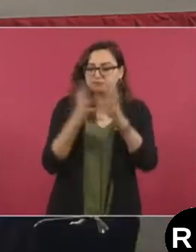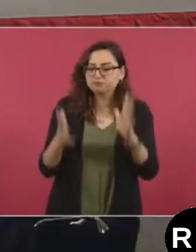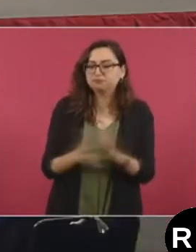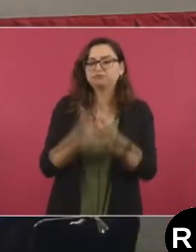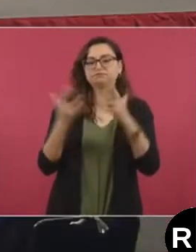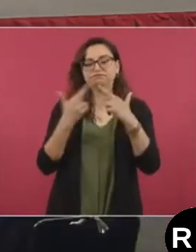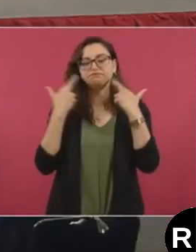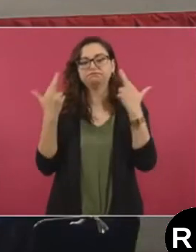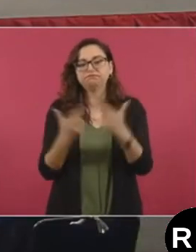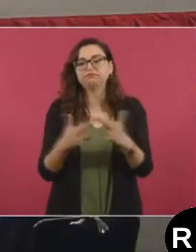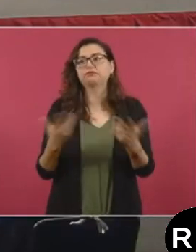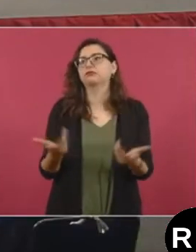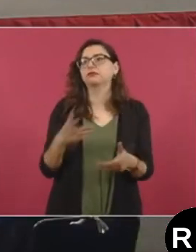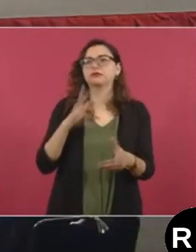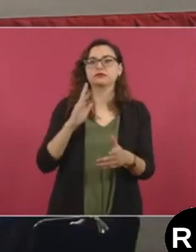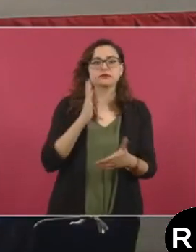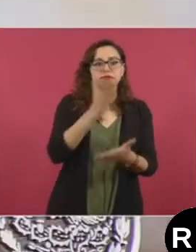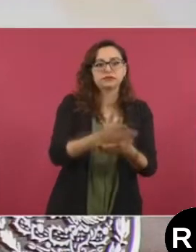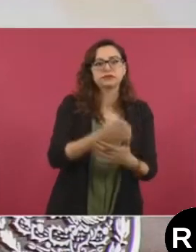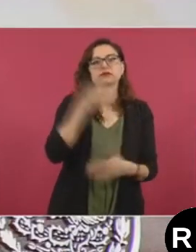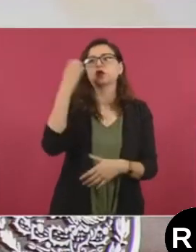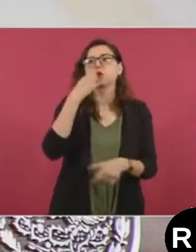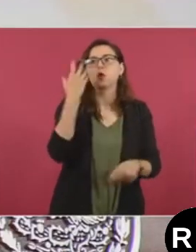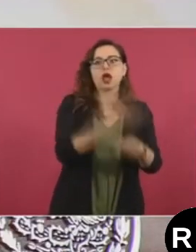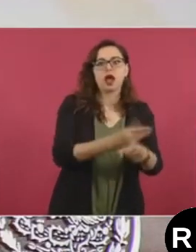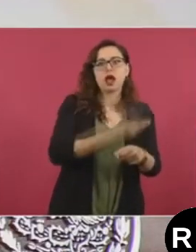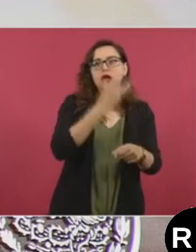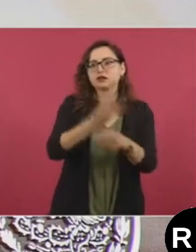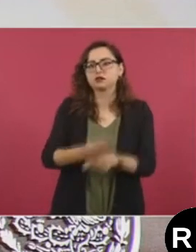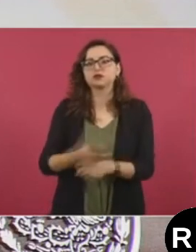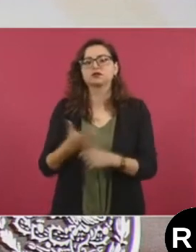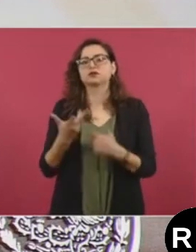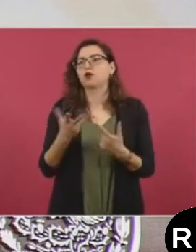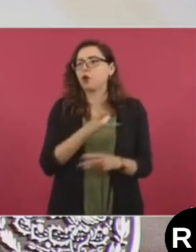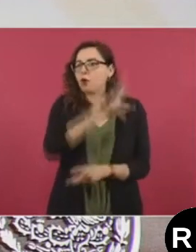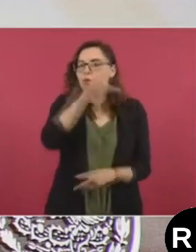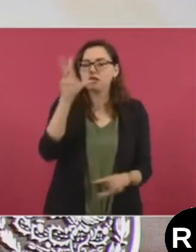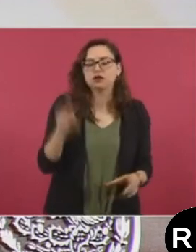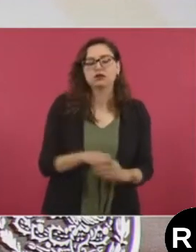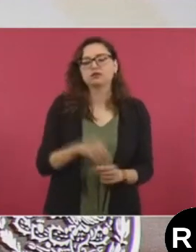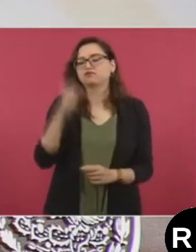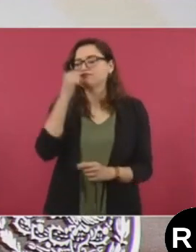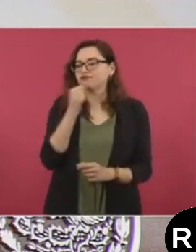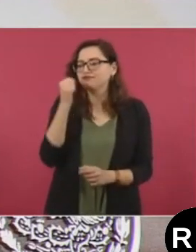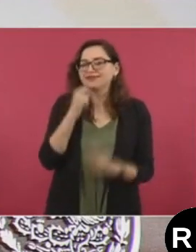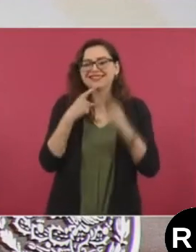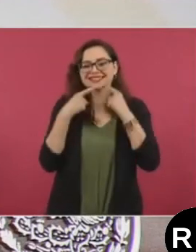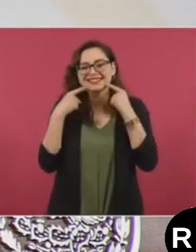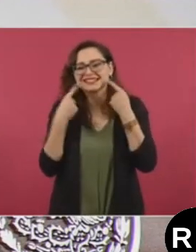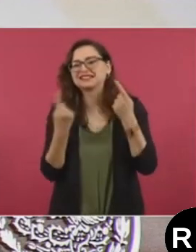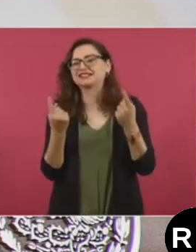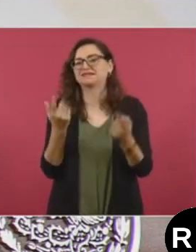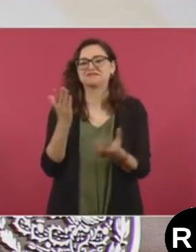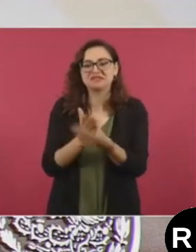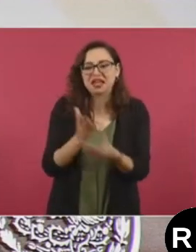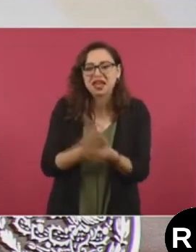arreglar y a dar limpieza a las instituciones. Y también cuando llegábamos siempre nos recibían con un abrazo, con una sonrisa, con un